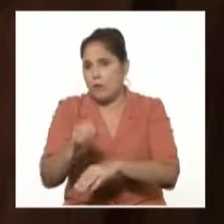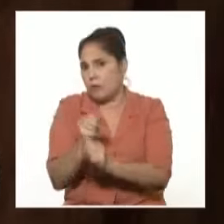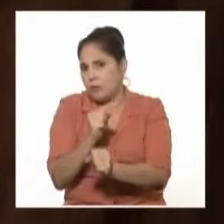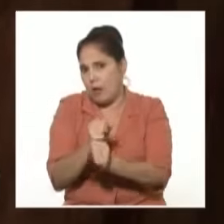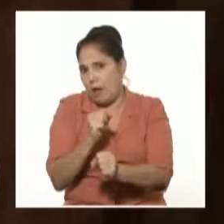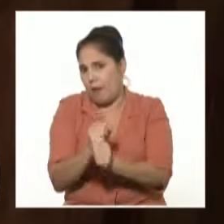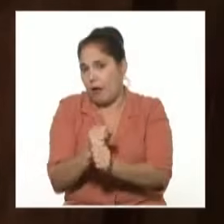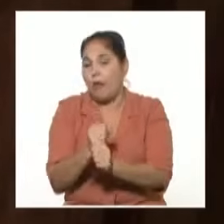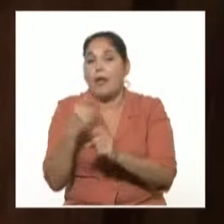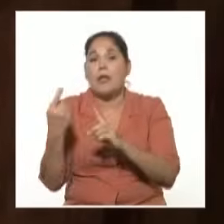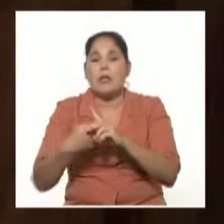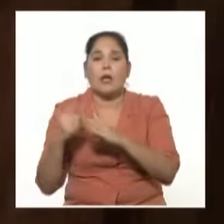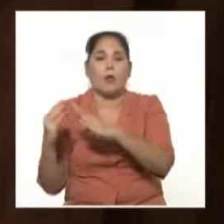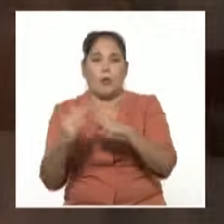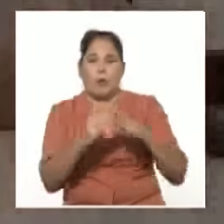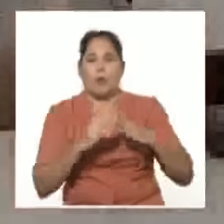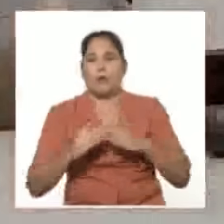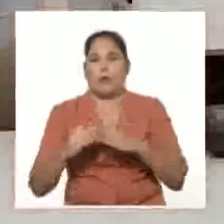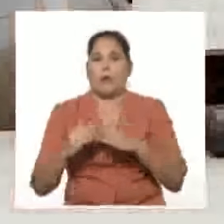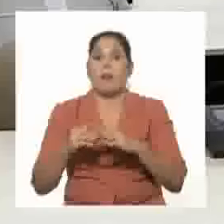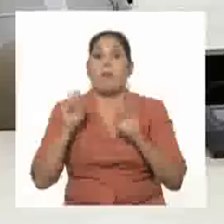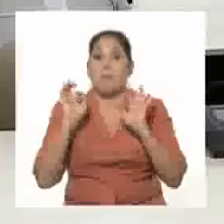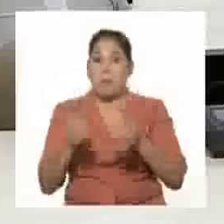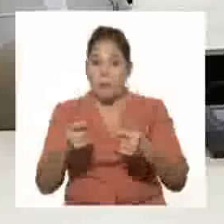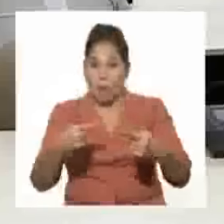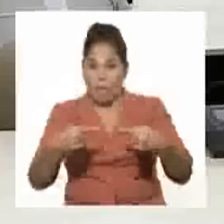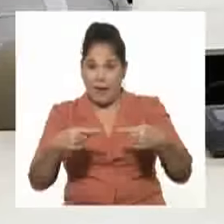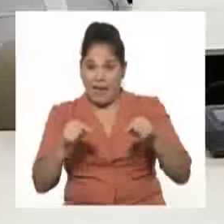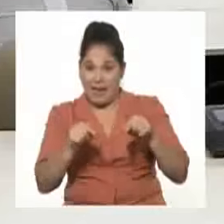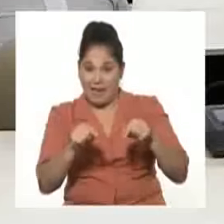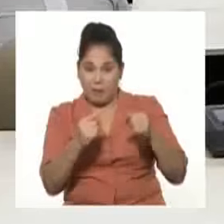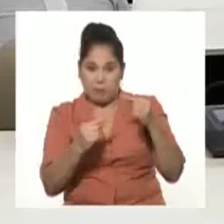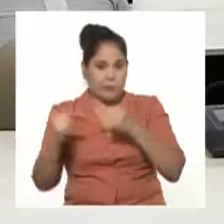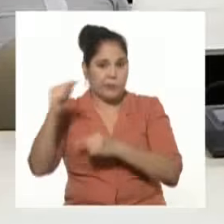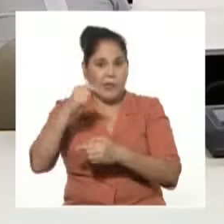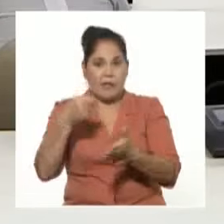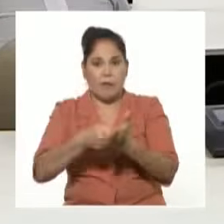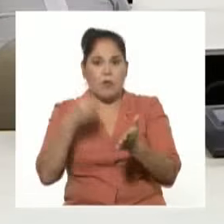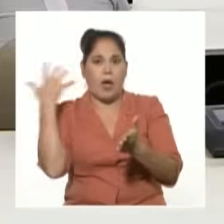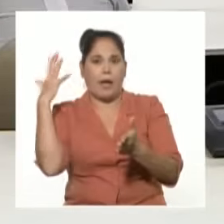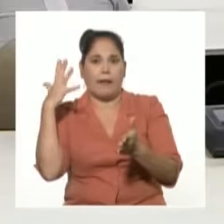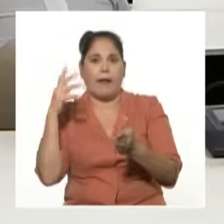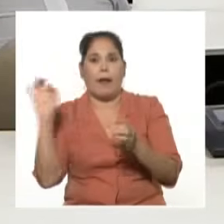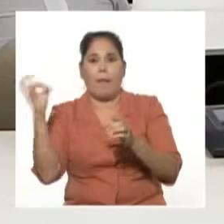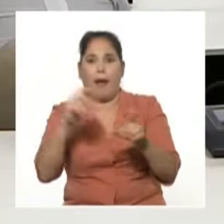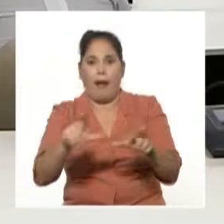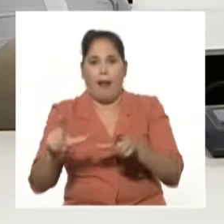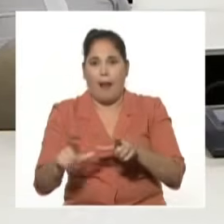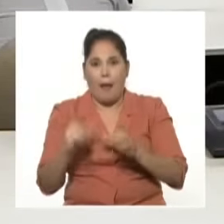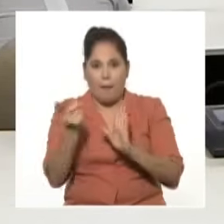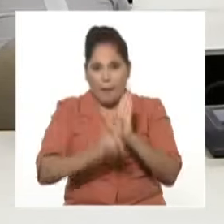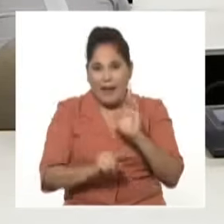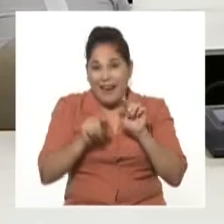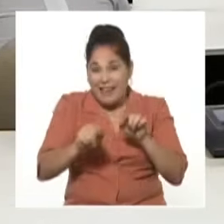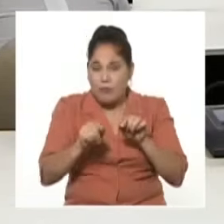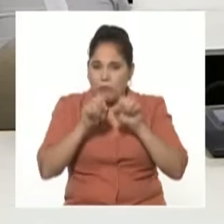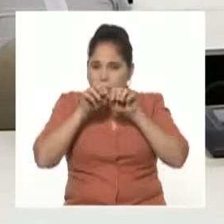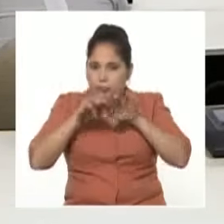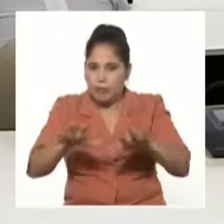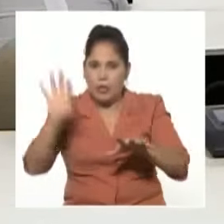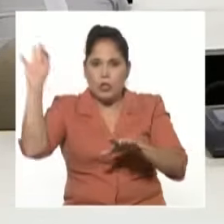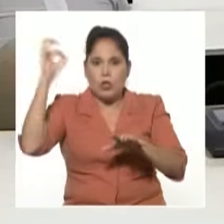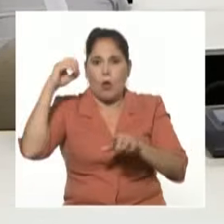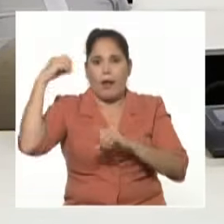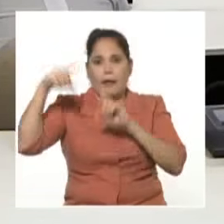y comunidades. Por eso el Pleno ha respaldado la prioridad de las inversiones en energías renovables, la expansión de la energía solar y